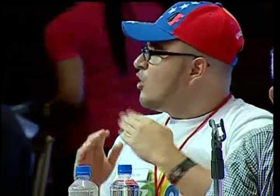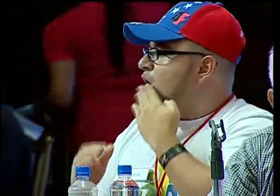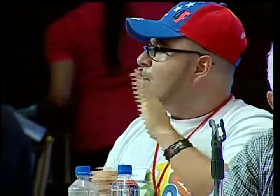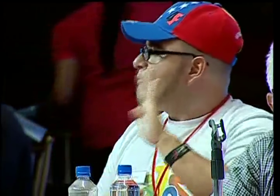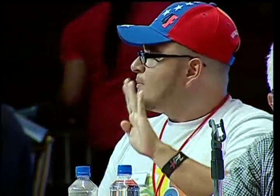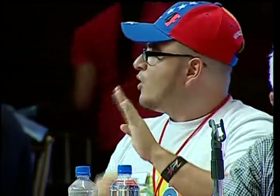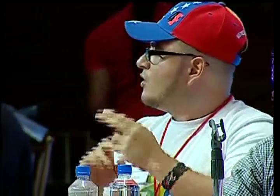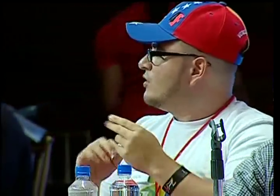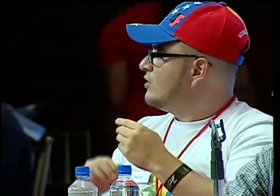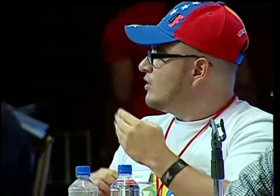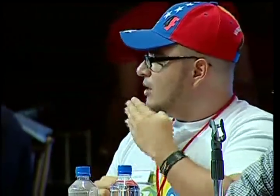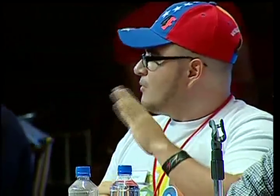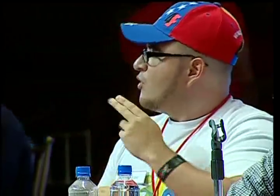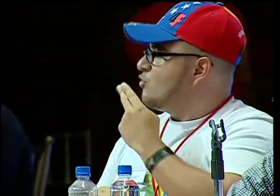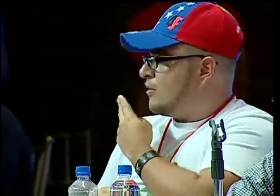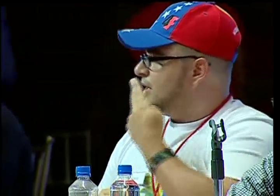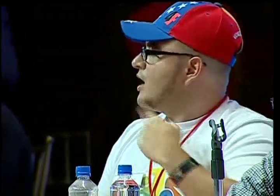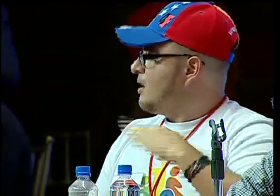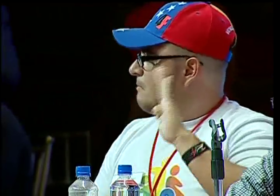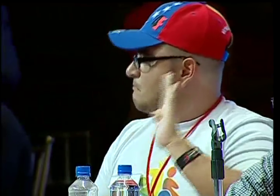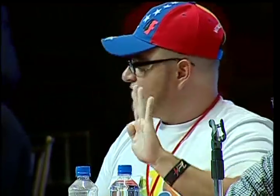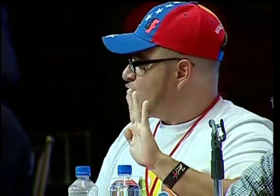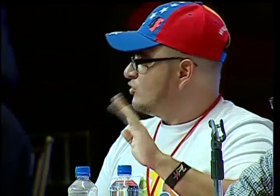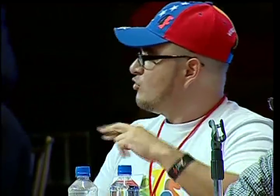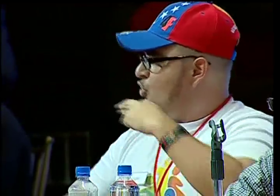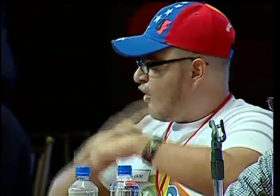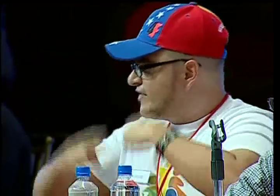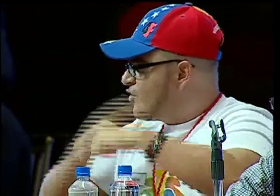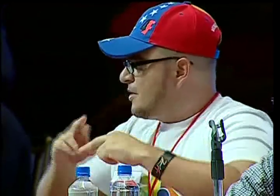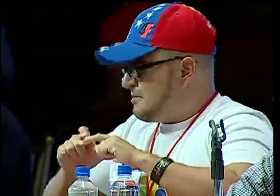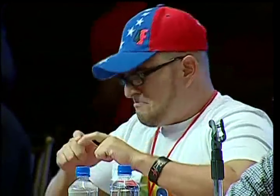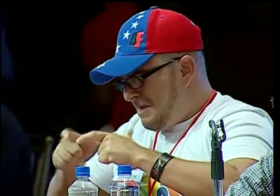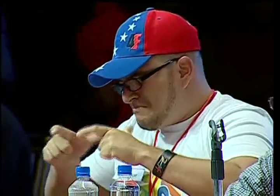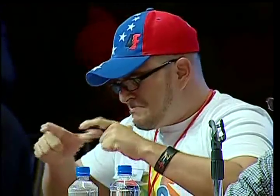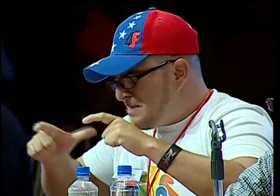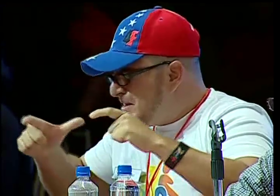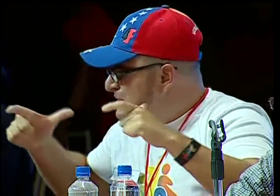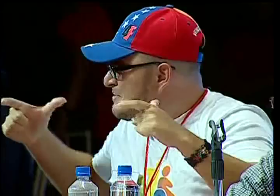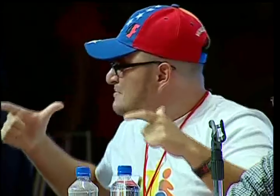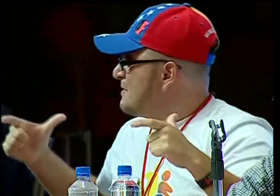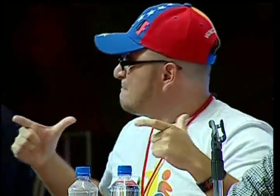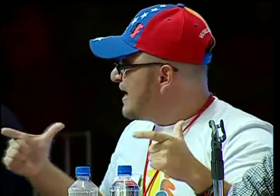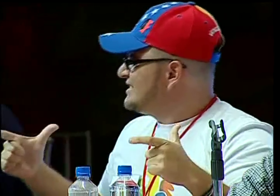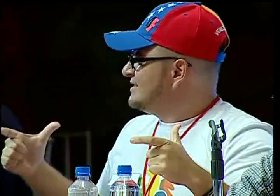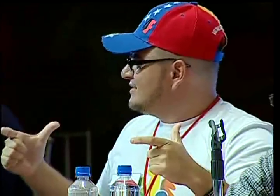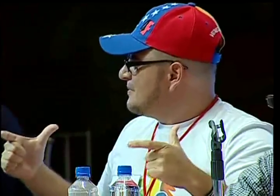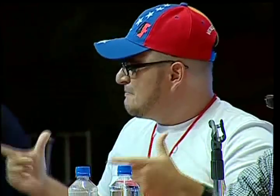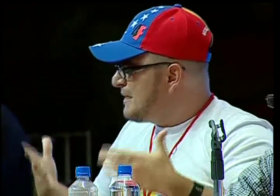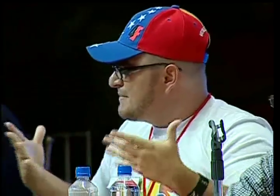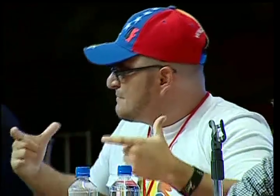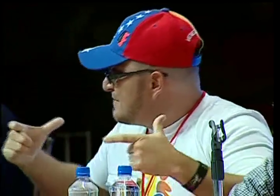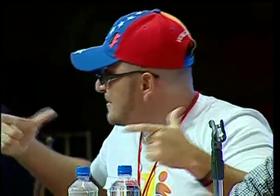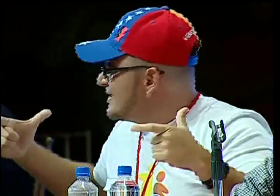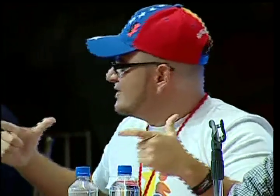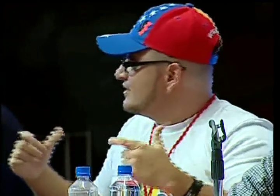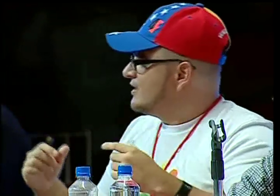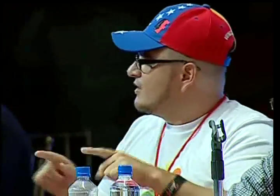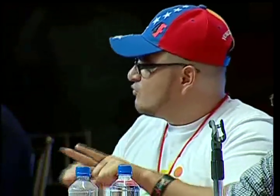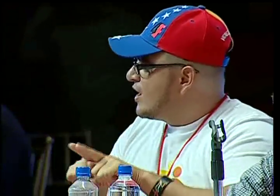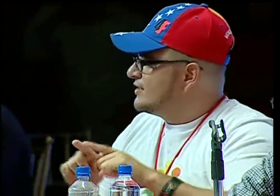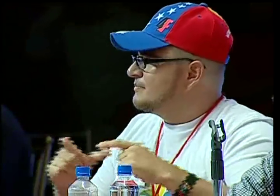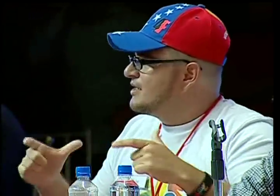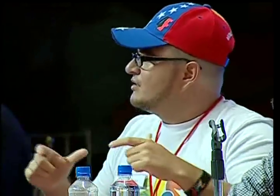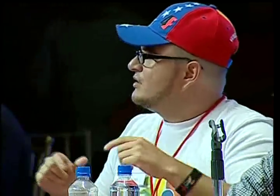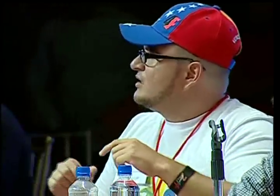quiero decirle que nosotros, las personas con discapacidad, nos comprometemos a hacer crecer nuestra